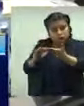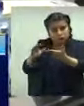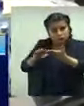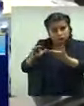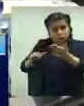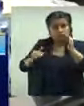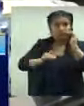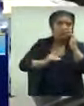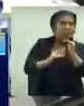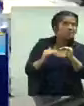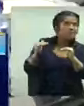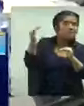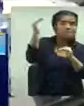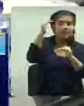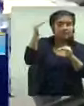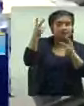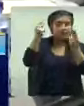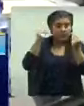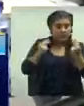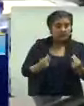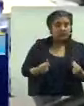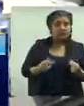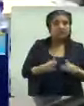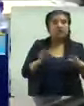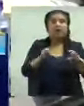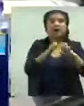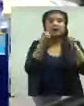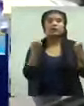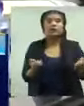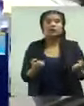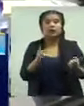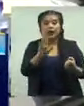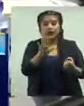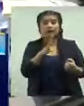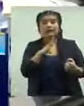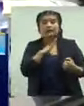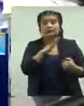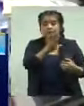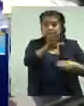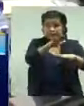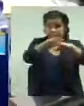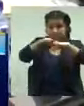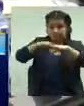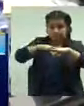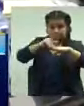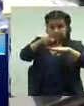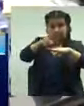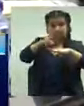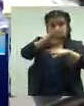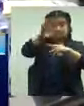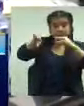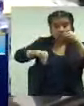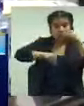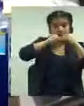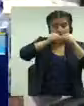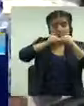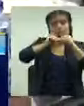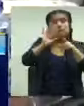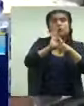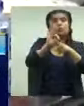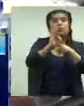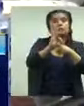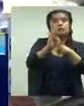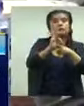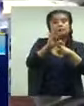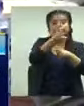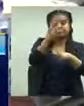más alto. Entonces, ahí sí le vamos a pedir de parte de la comisión que nos haga una integración de funcionamiento